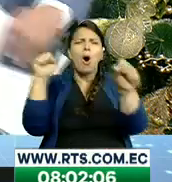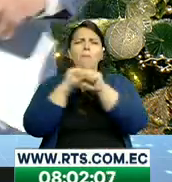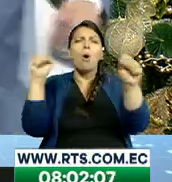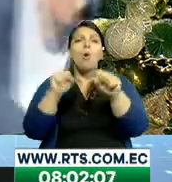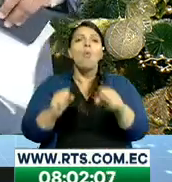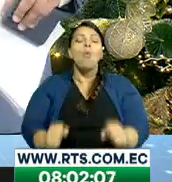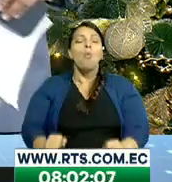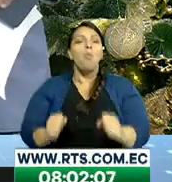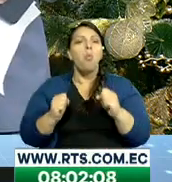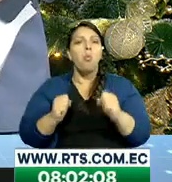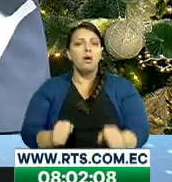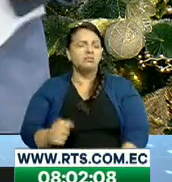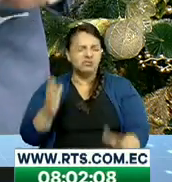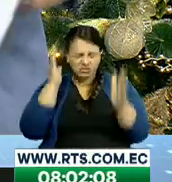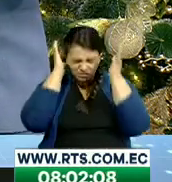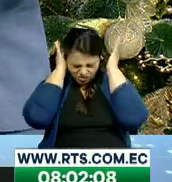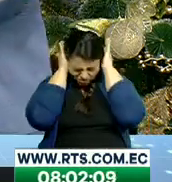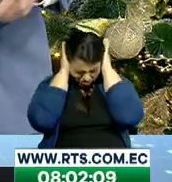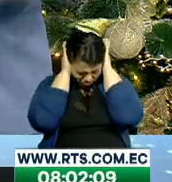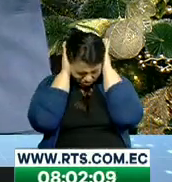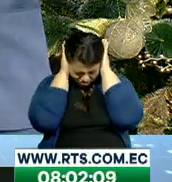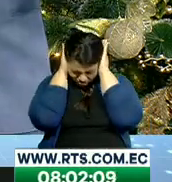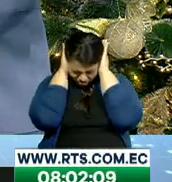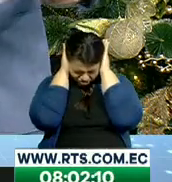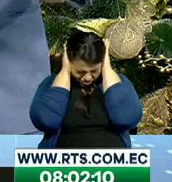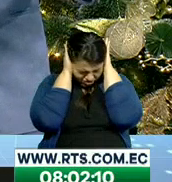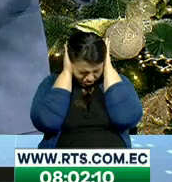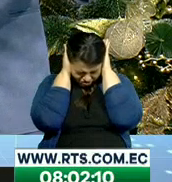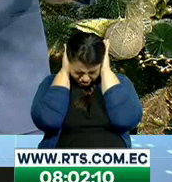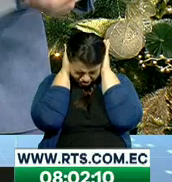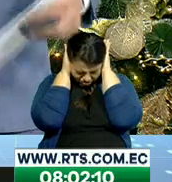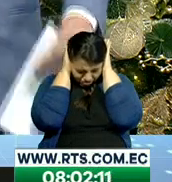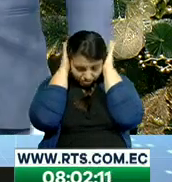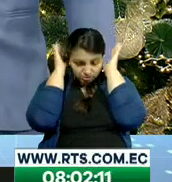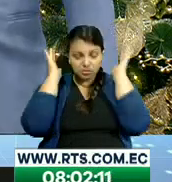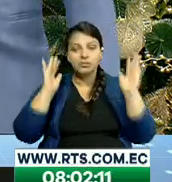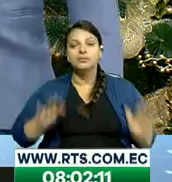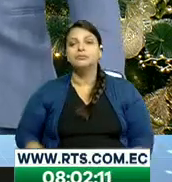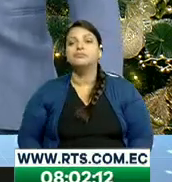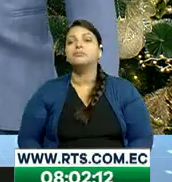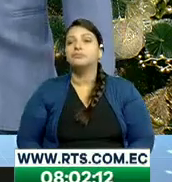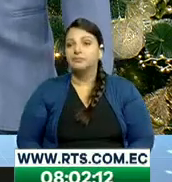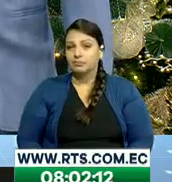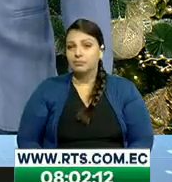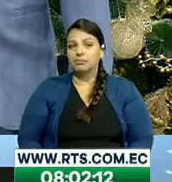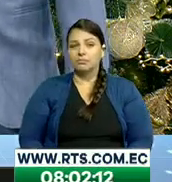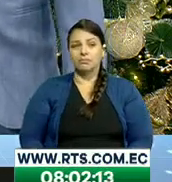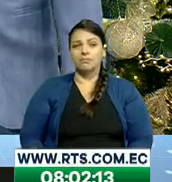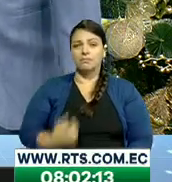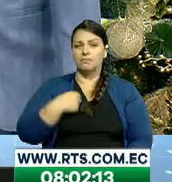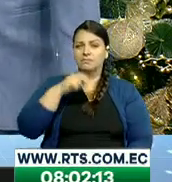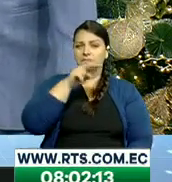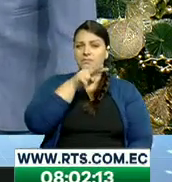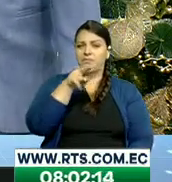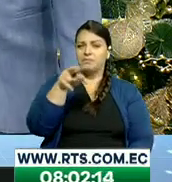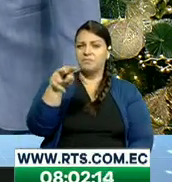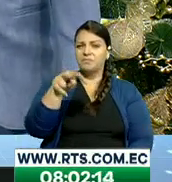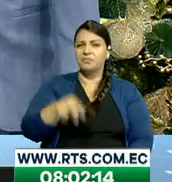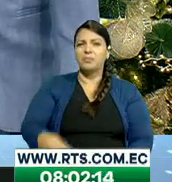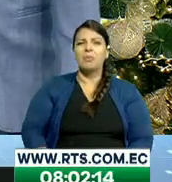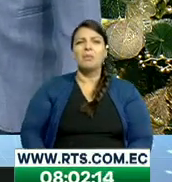el momento de que, el momento que explotaba todo aquello, los transformadores se iba disminuyendo la luz en el